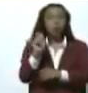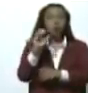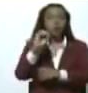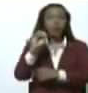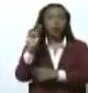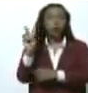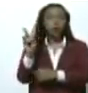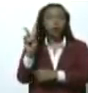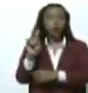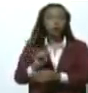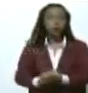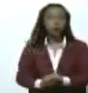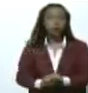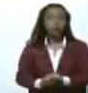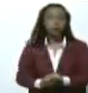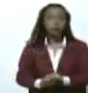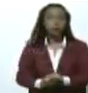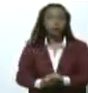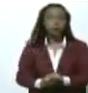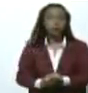42.02.